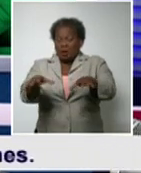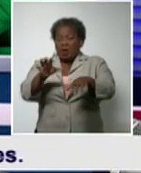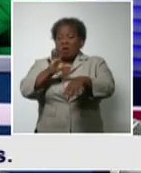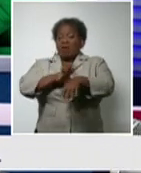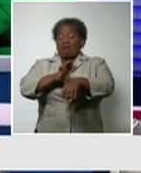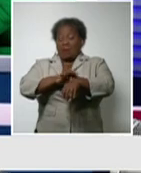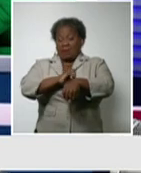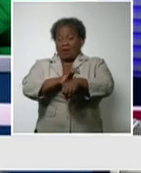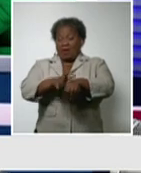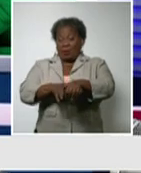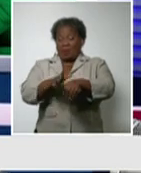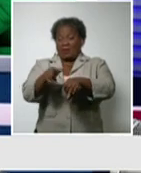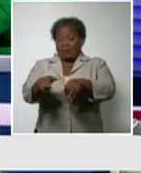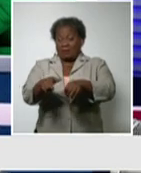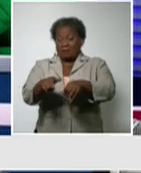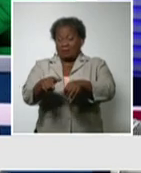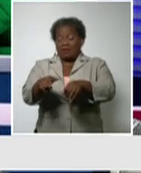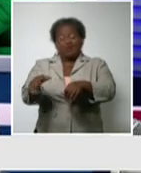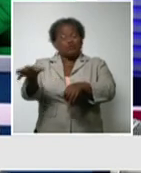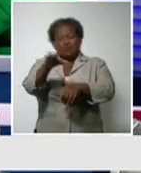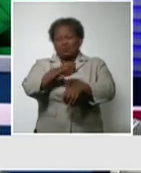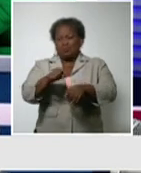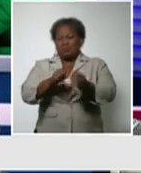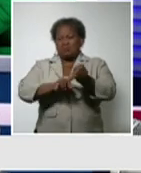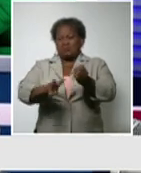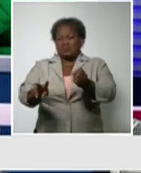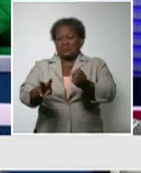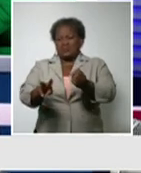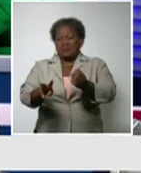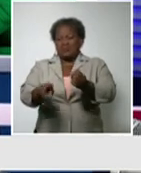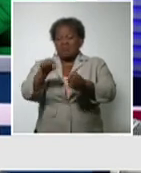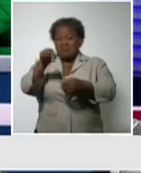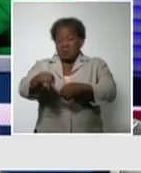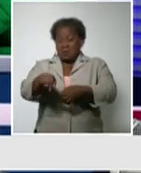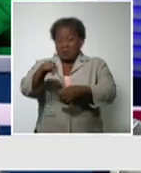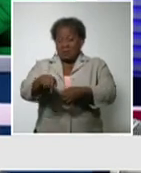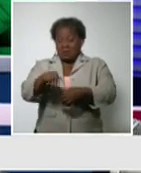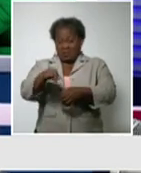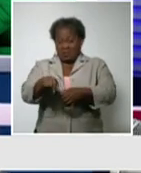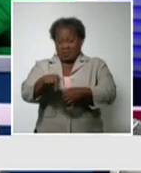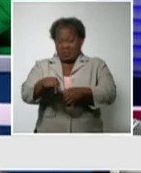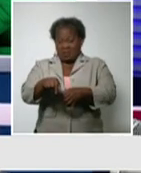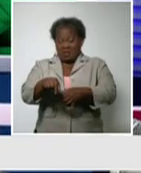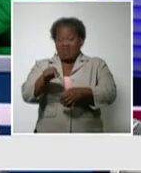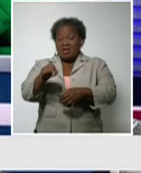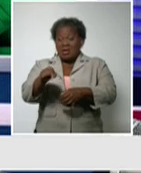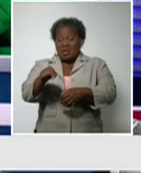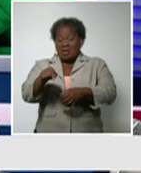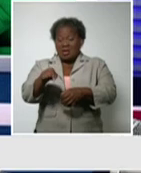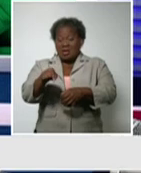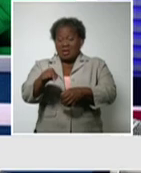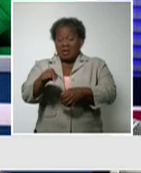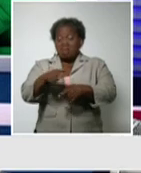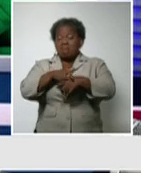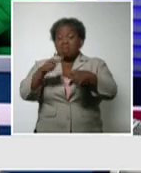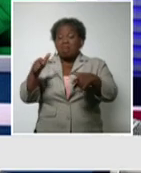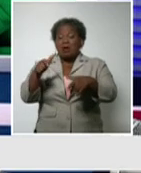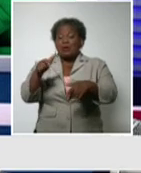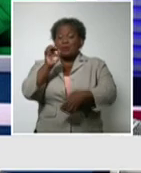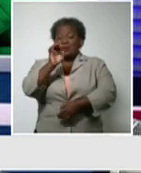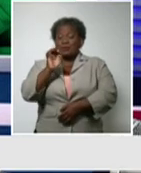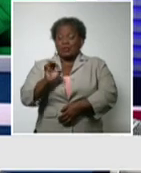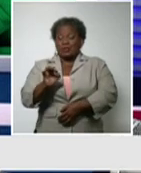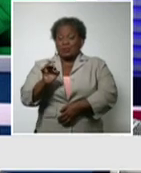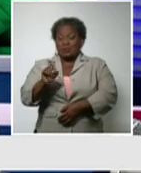prácticamente todos los territorios, pero indiscutiblemente aquí se concentra el mayor número de casos, la